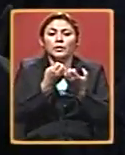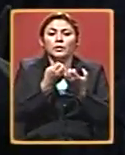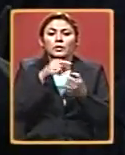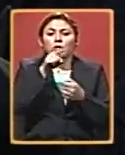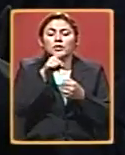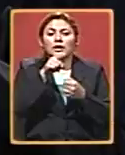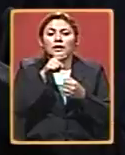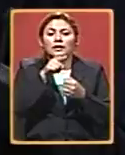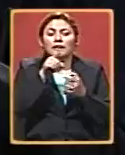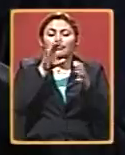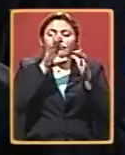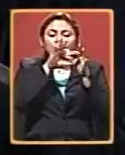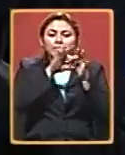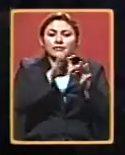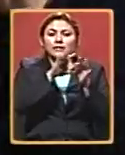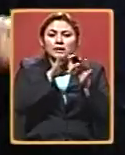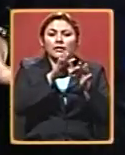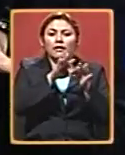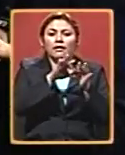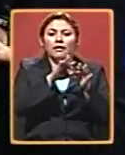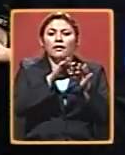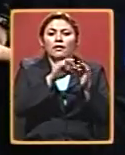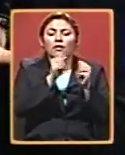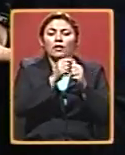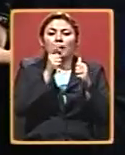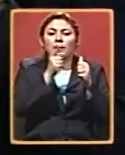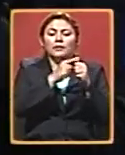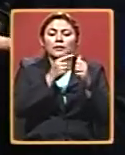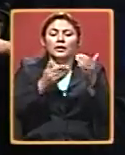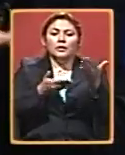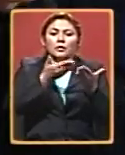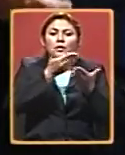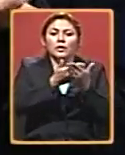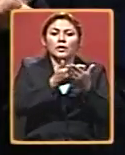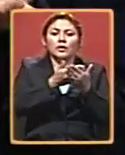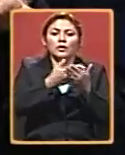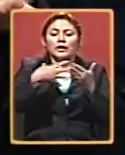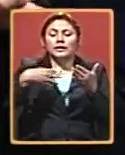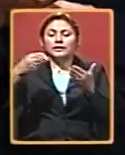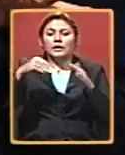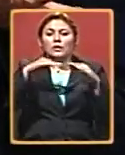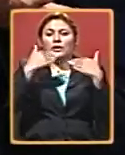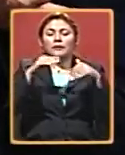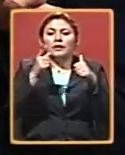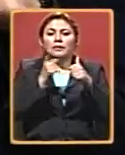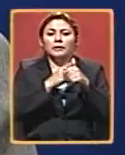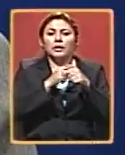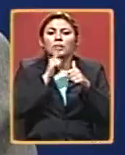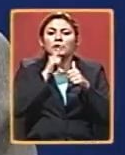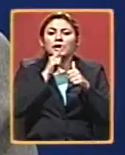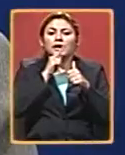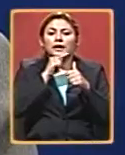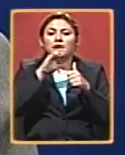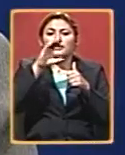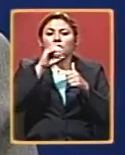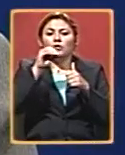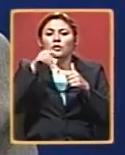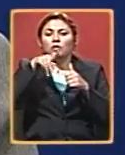ha estado ligado con el primer proveedor externo a nivel primario, que fueron las cooperativas.